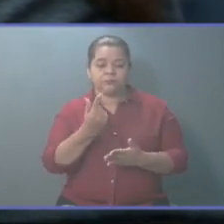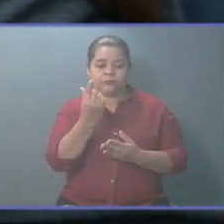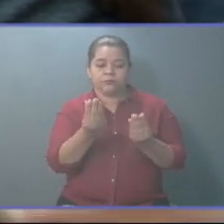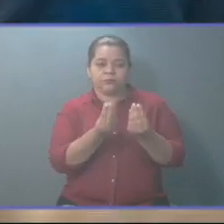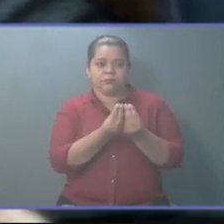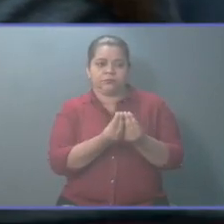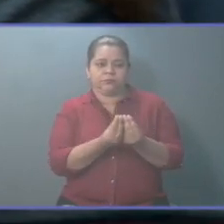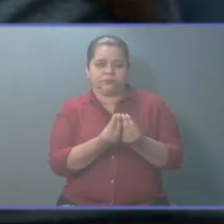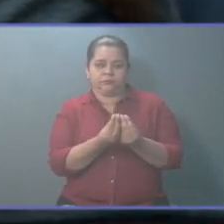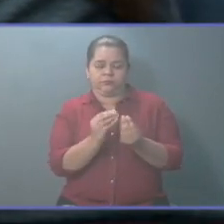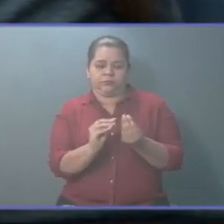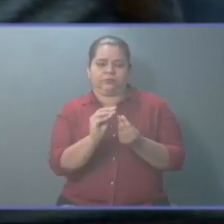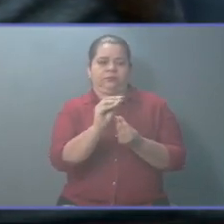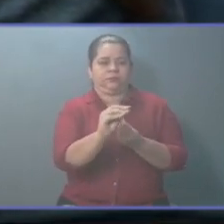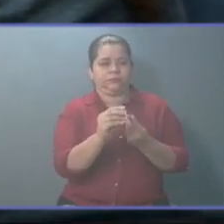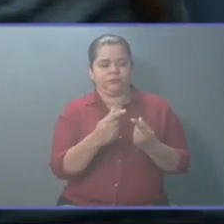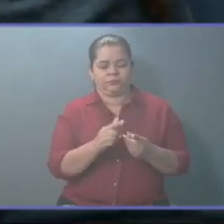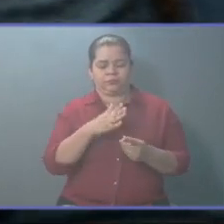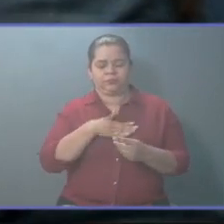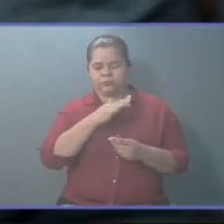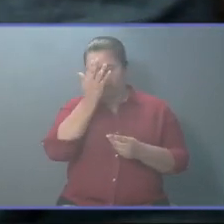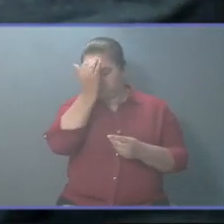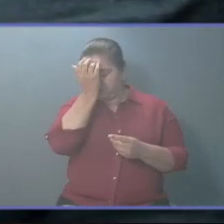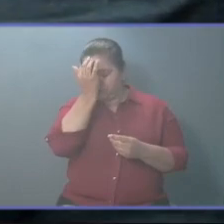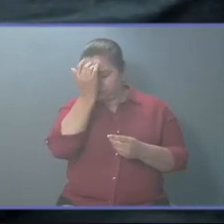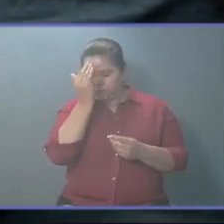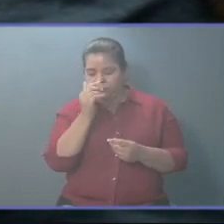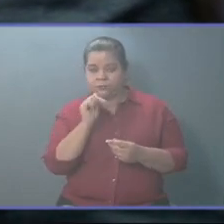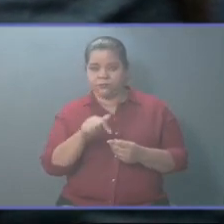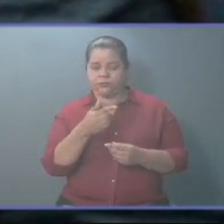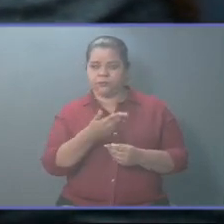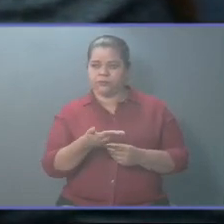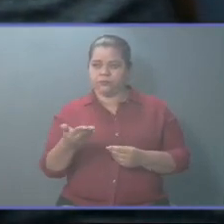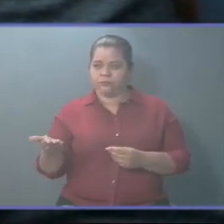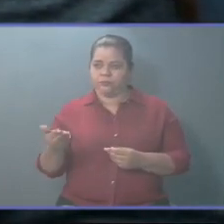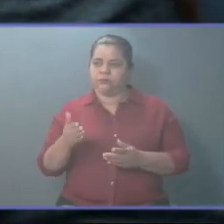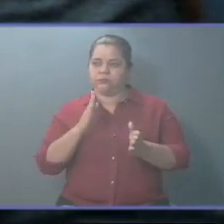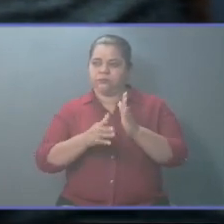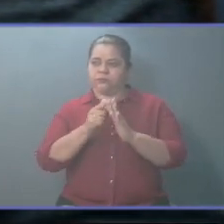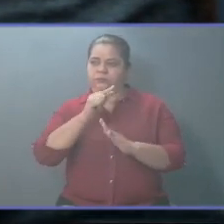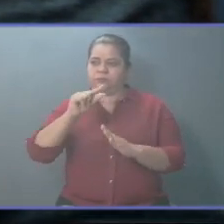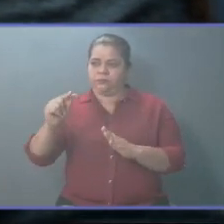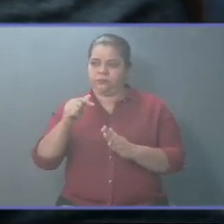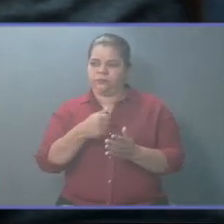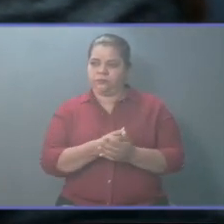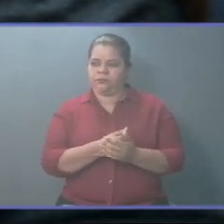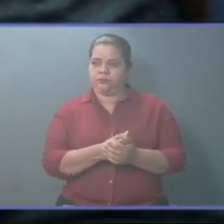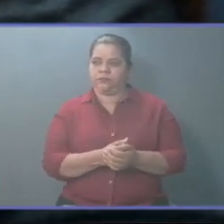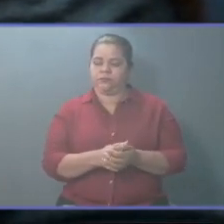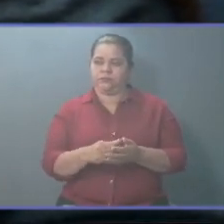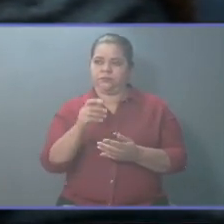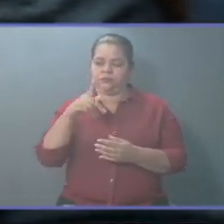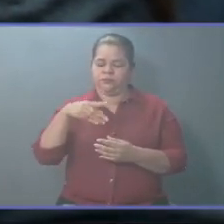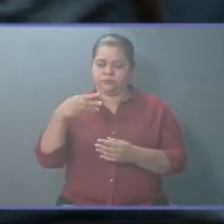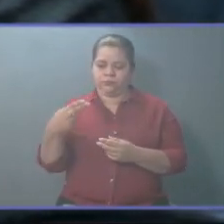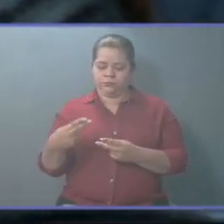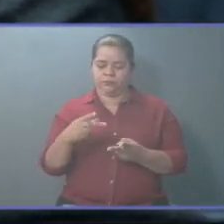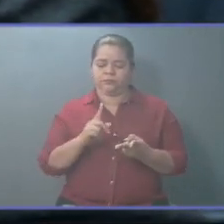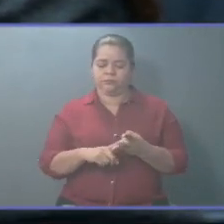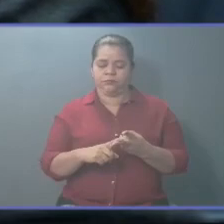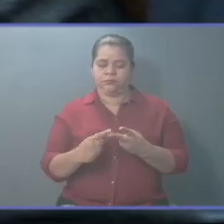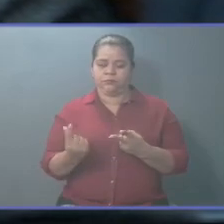poquito resta. Entonces es bien preocupante que se den estos recortes en instituciones como la Procuraduría de Derechos Humanos,